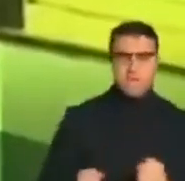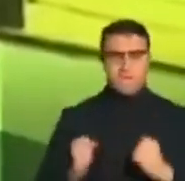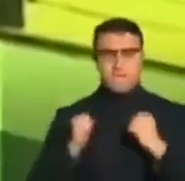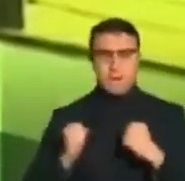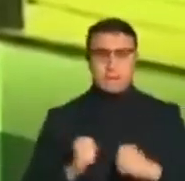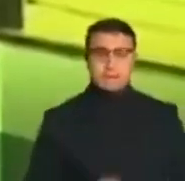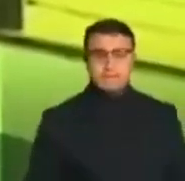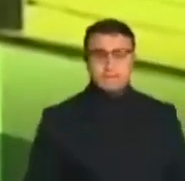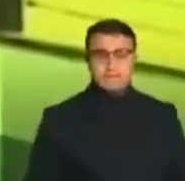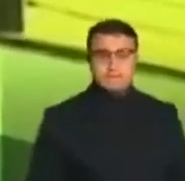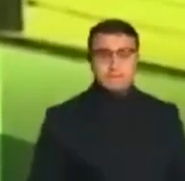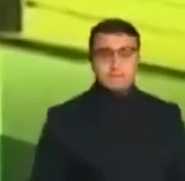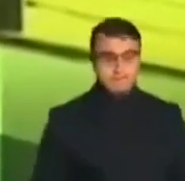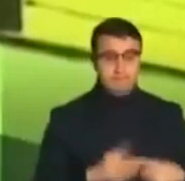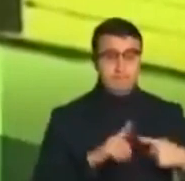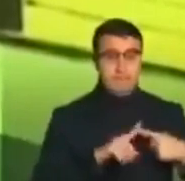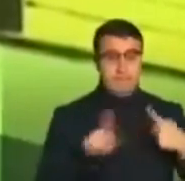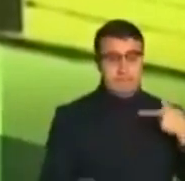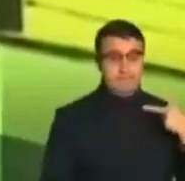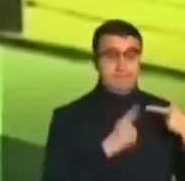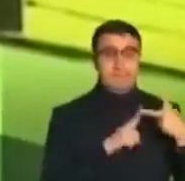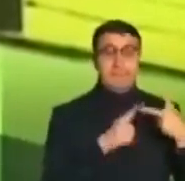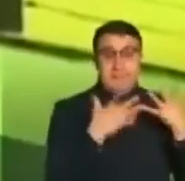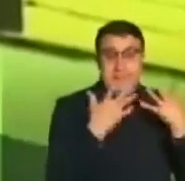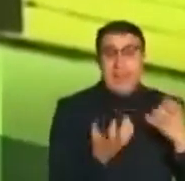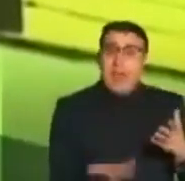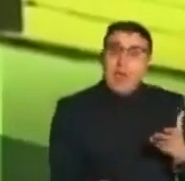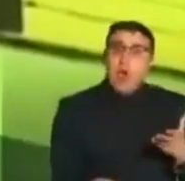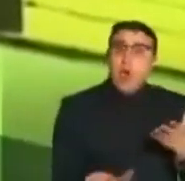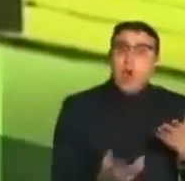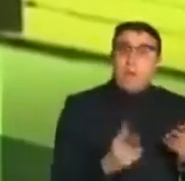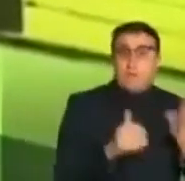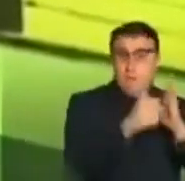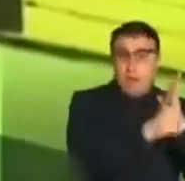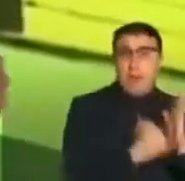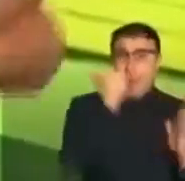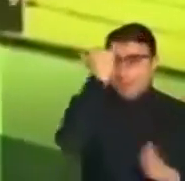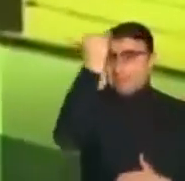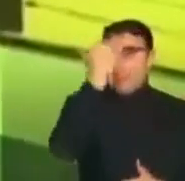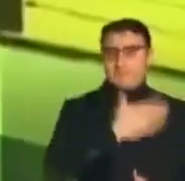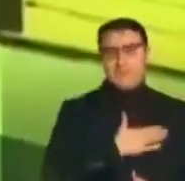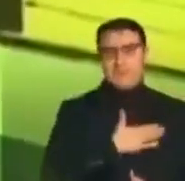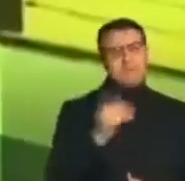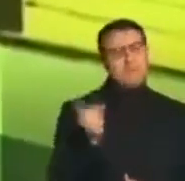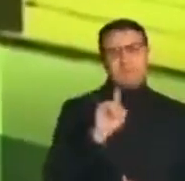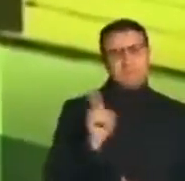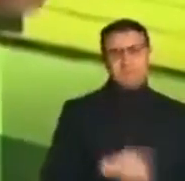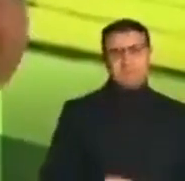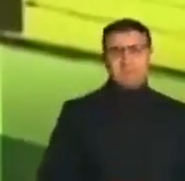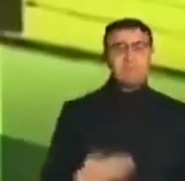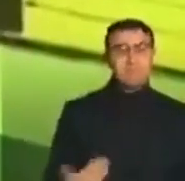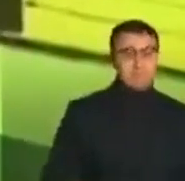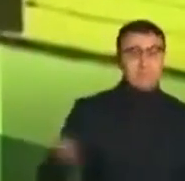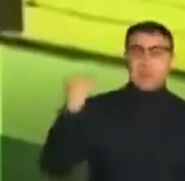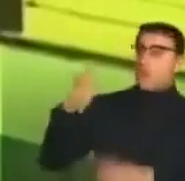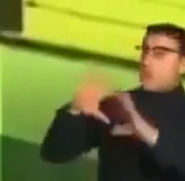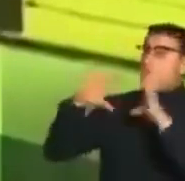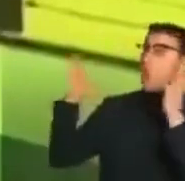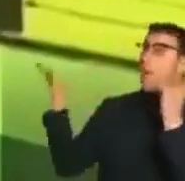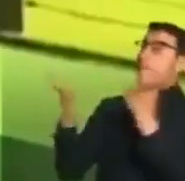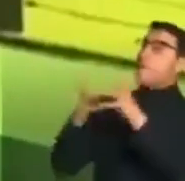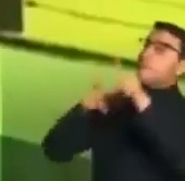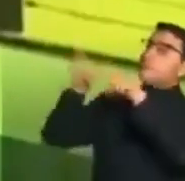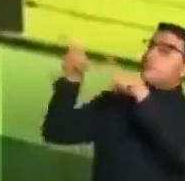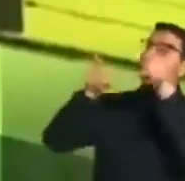más experiencia, porque no es un invento nuestro. Es una de las grandes corrientes mundiales